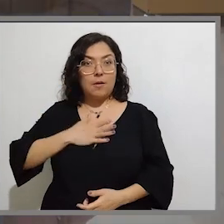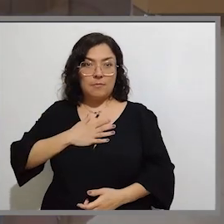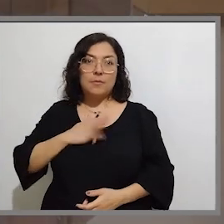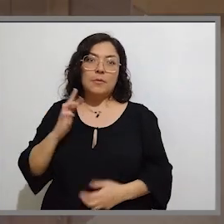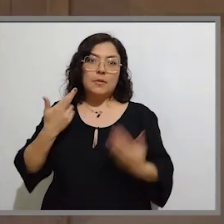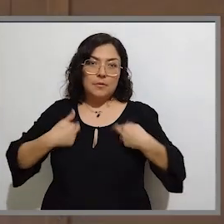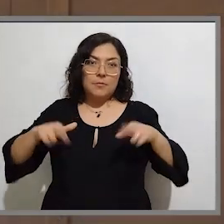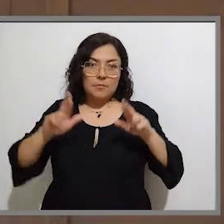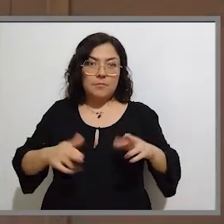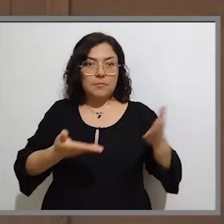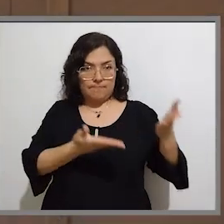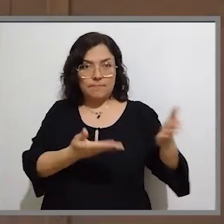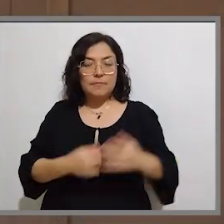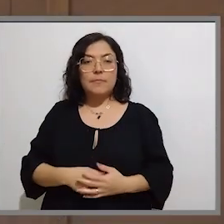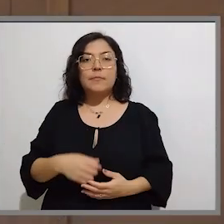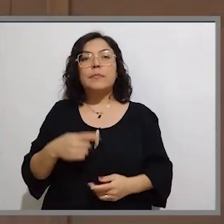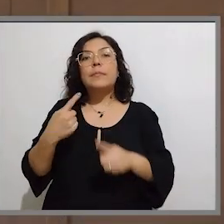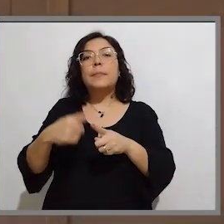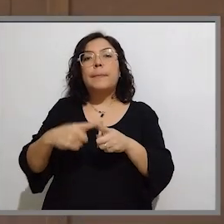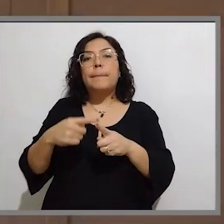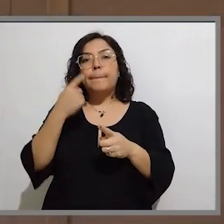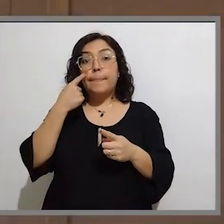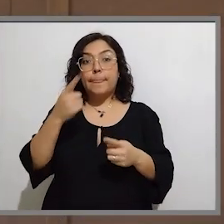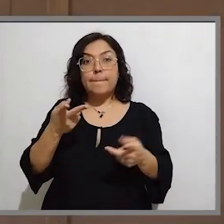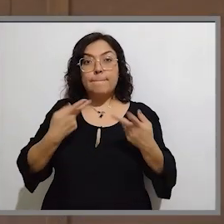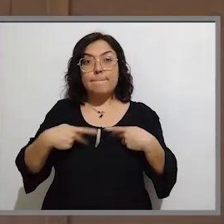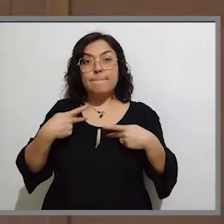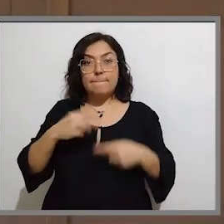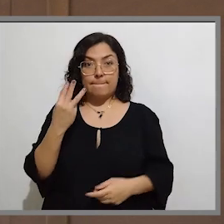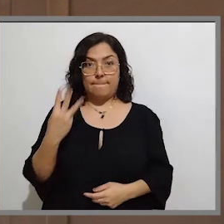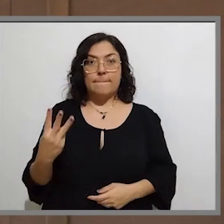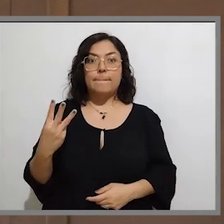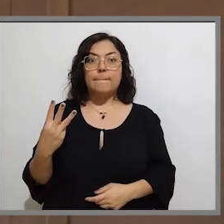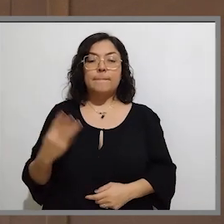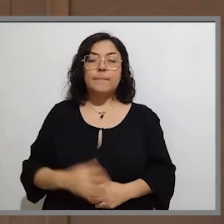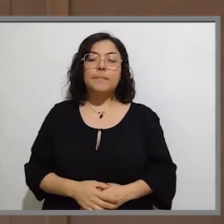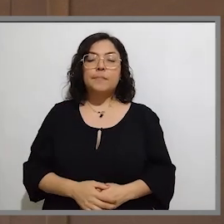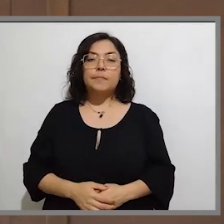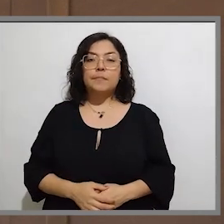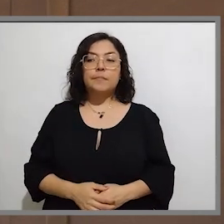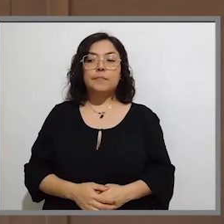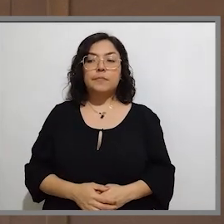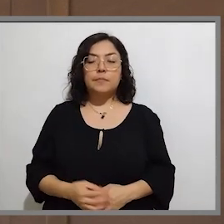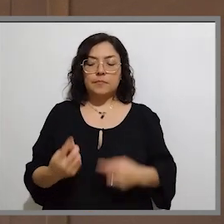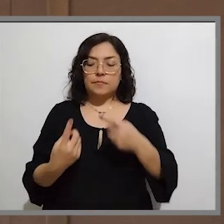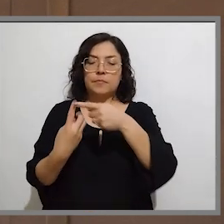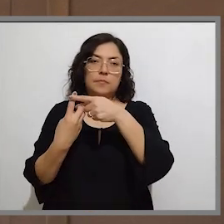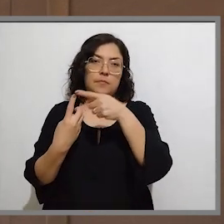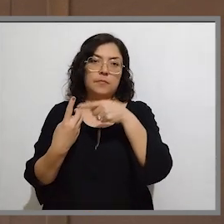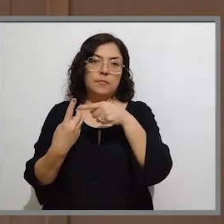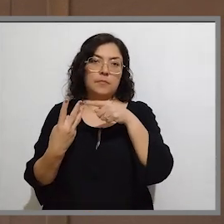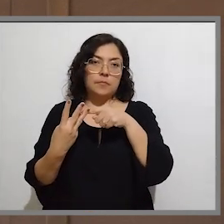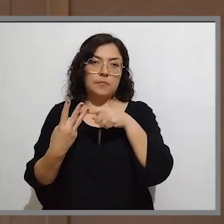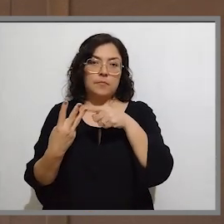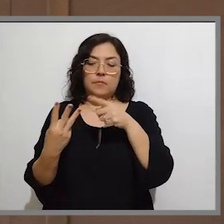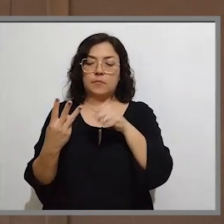tenga excelente papel. Les doy los nombres de las 3 personas que fueron ganadoras del primero, segundo y tercer